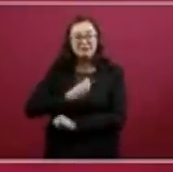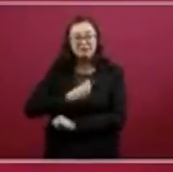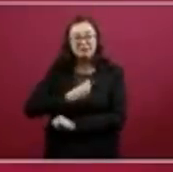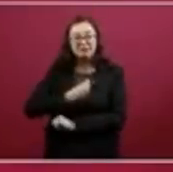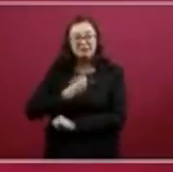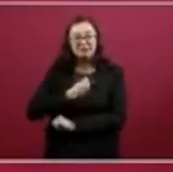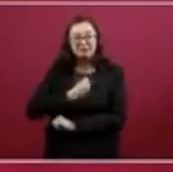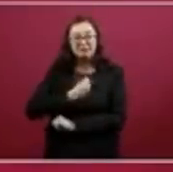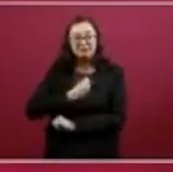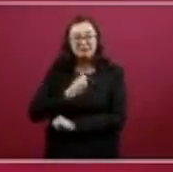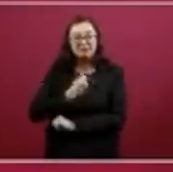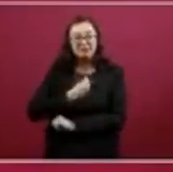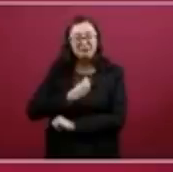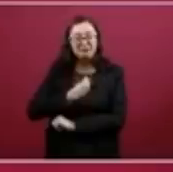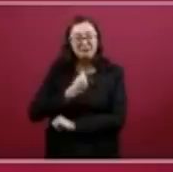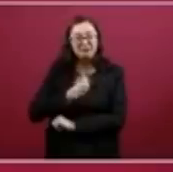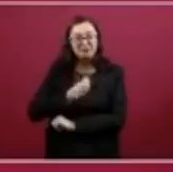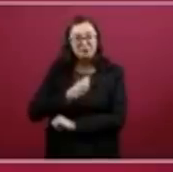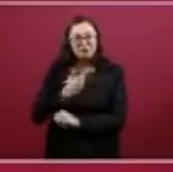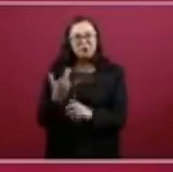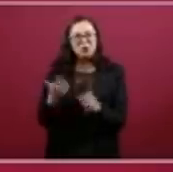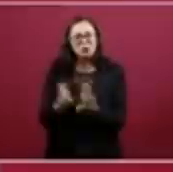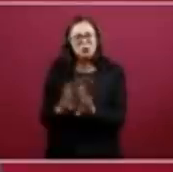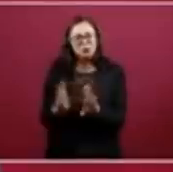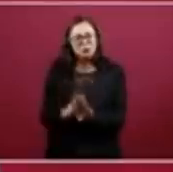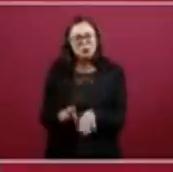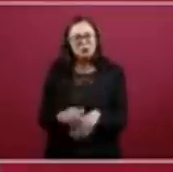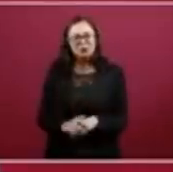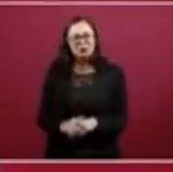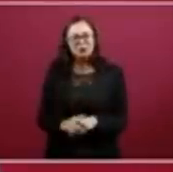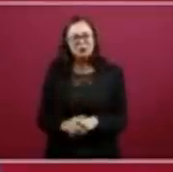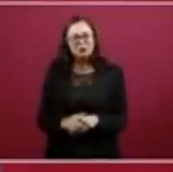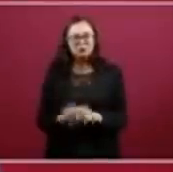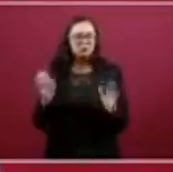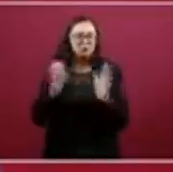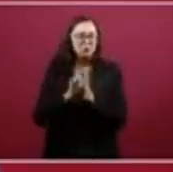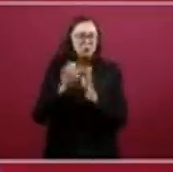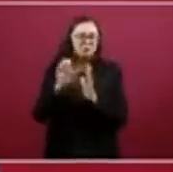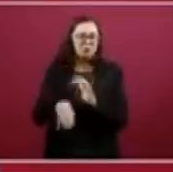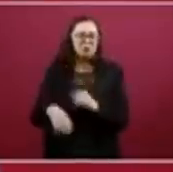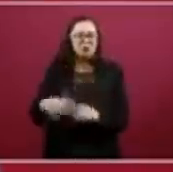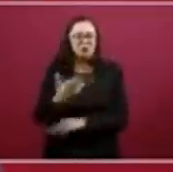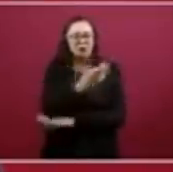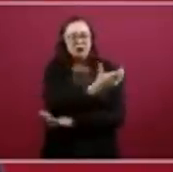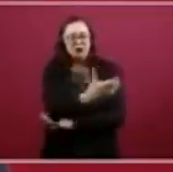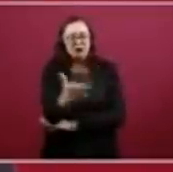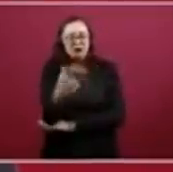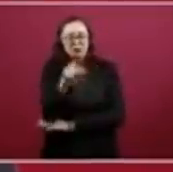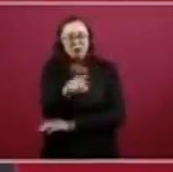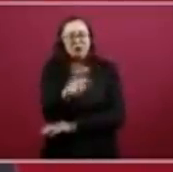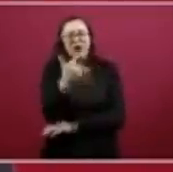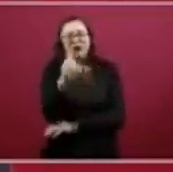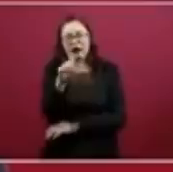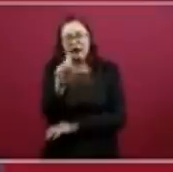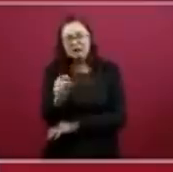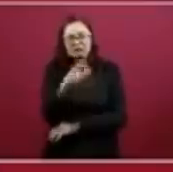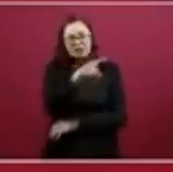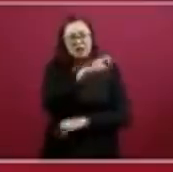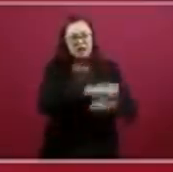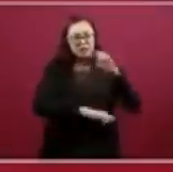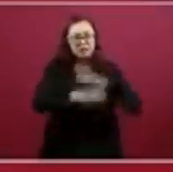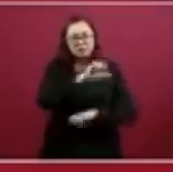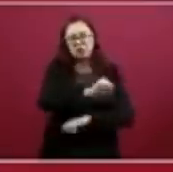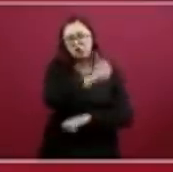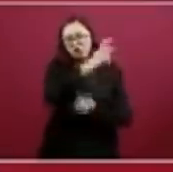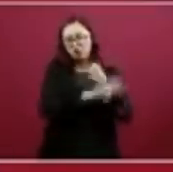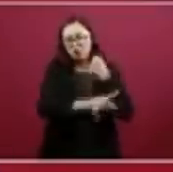entreguen, por ejemplo, un campo para extraer gas a una empresa